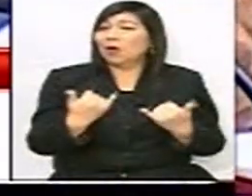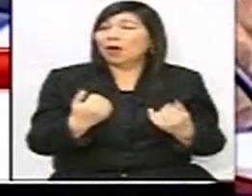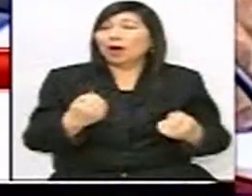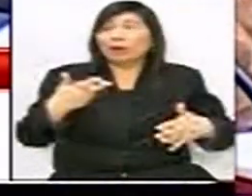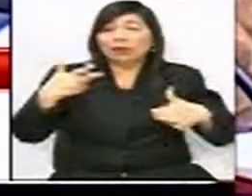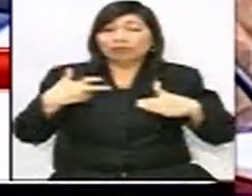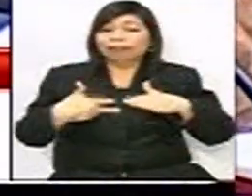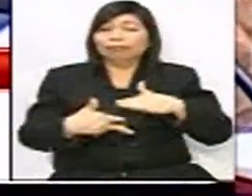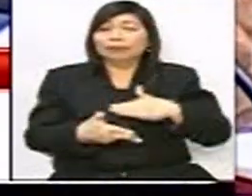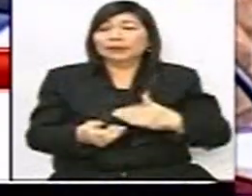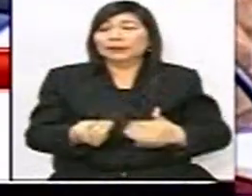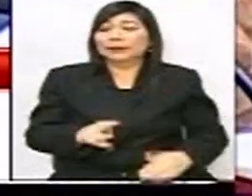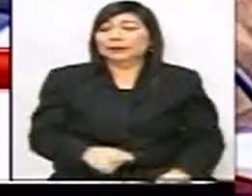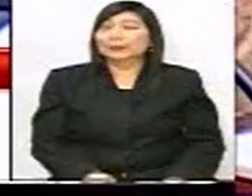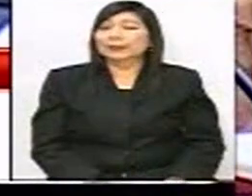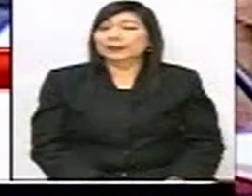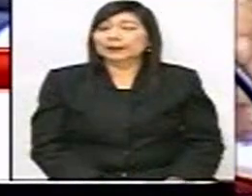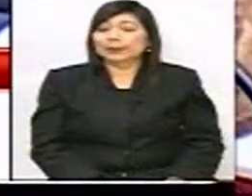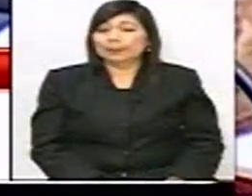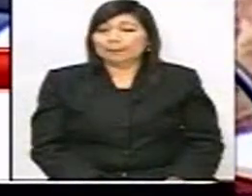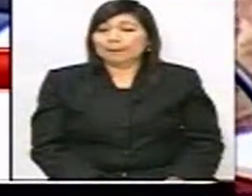peaje,